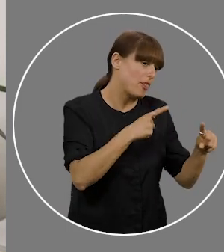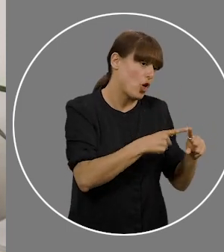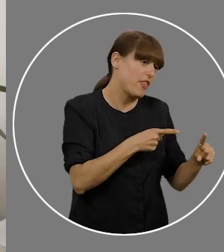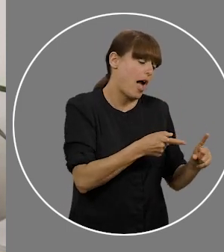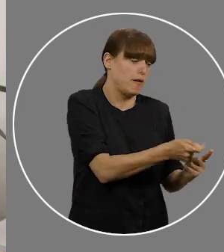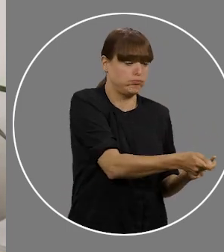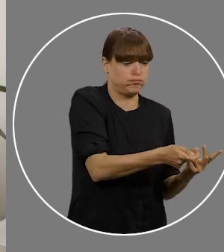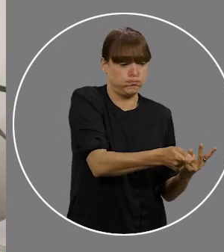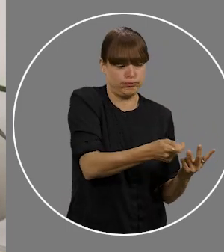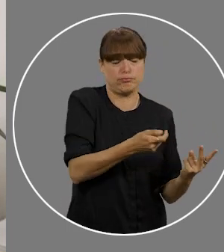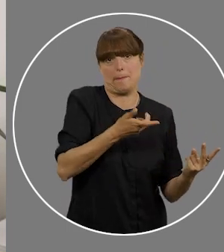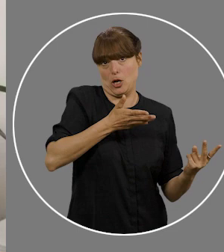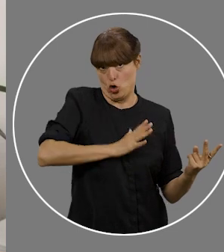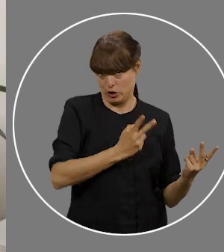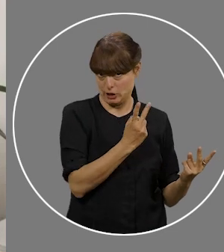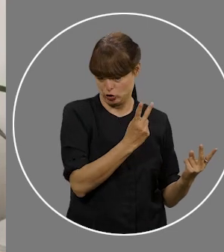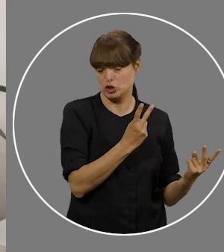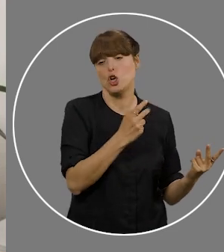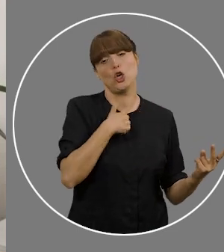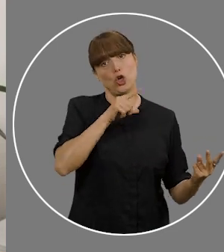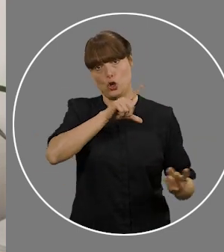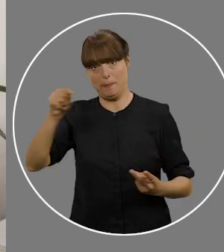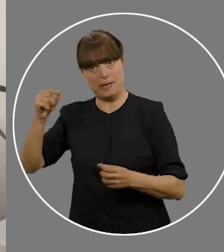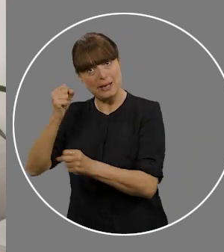a trabajar. Y entonces tenía